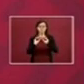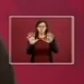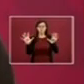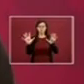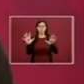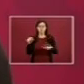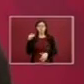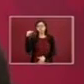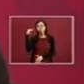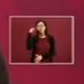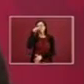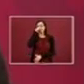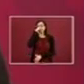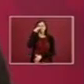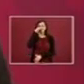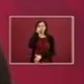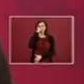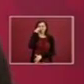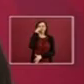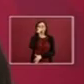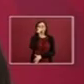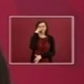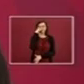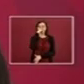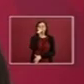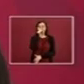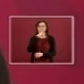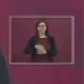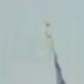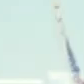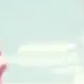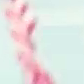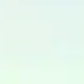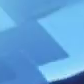y vamos a regresar. Vamos a estar yendo y viniendo a Palacio con la conferencia. Estás escuchando.